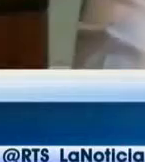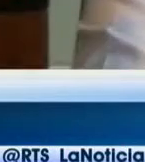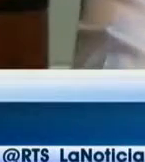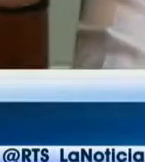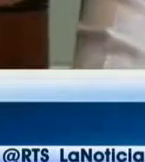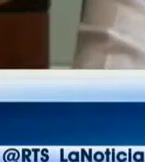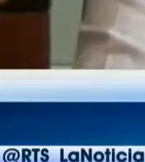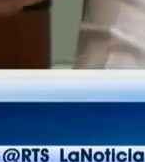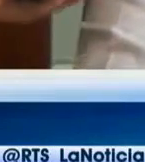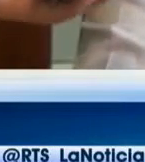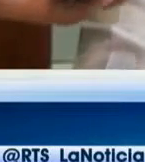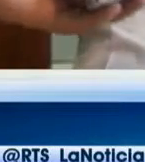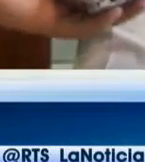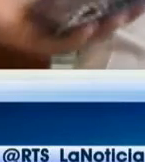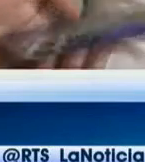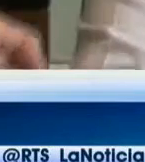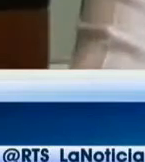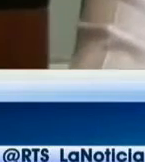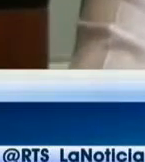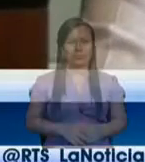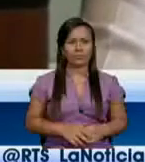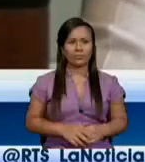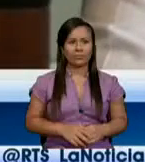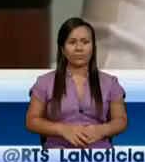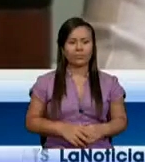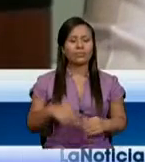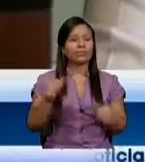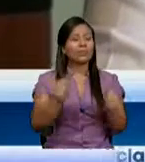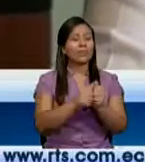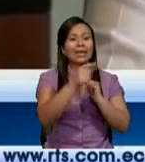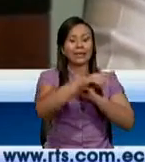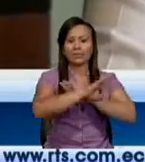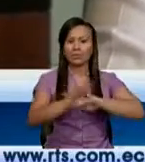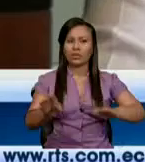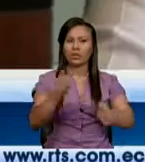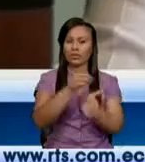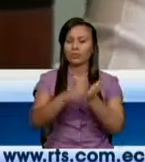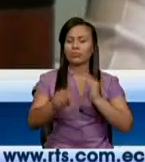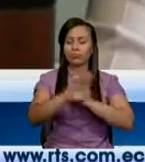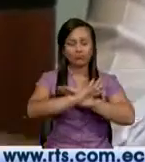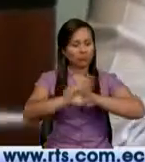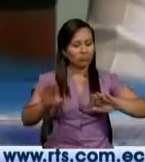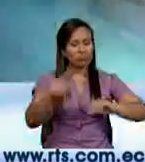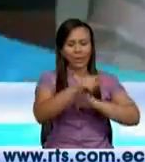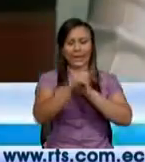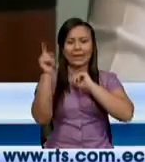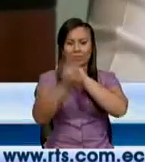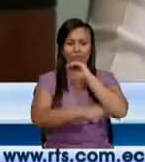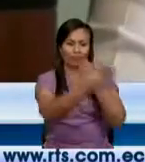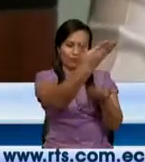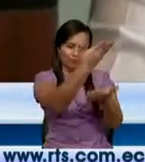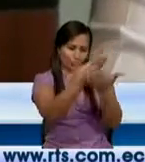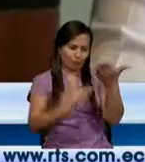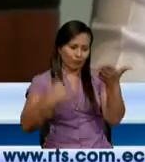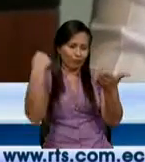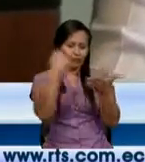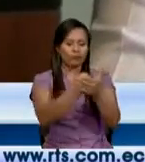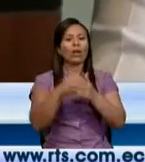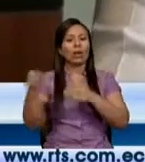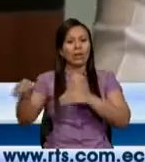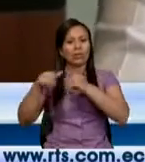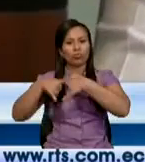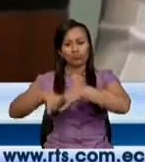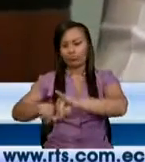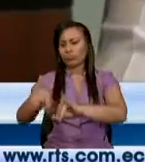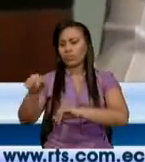A 25 años de expulsión mayor especial. Esto es el resultado de que la Fiscalía mantuvo la acusación con